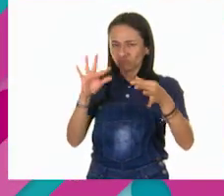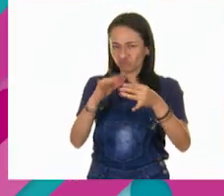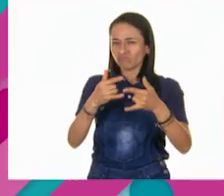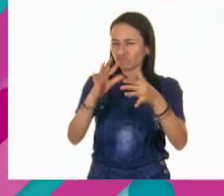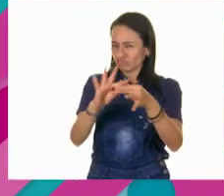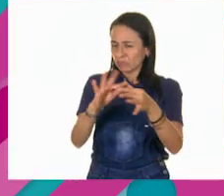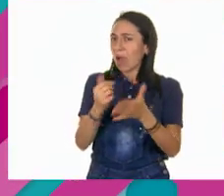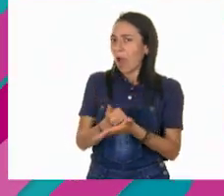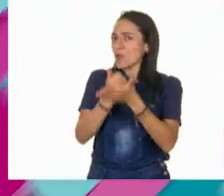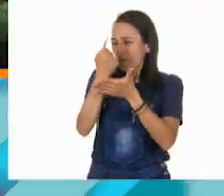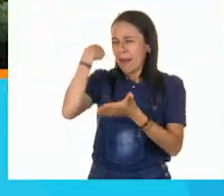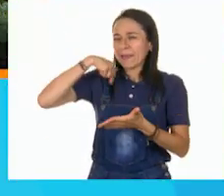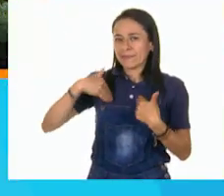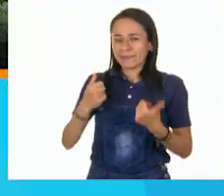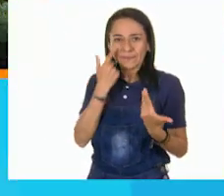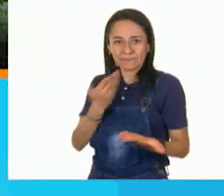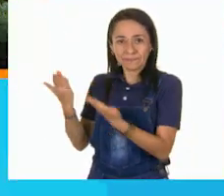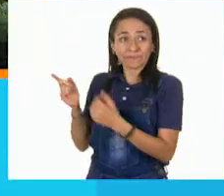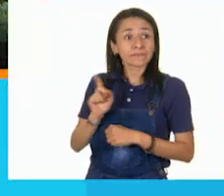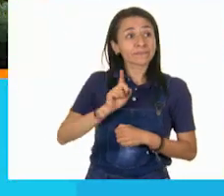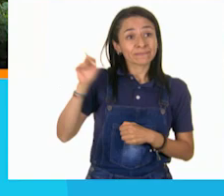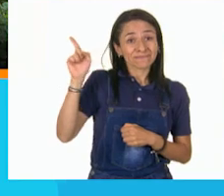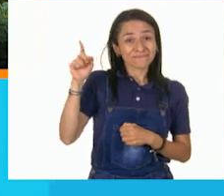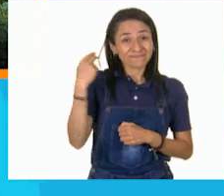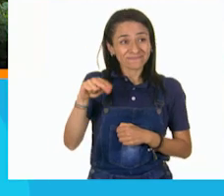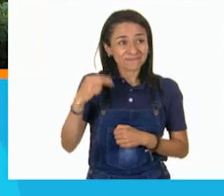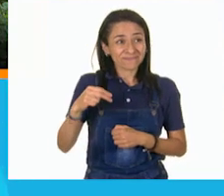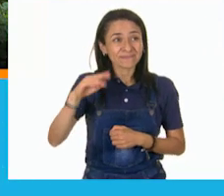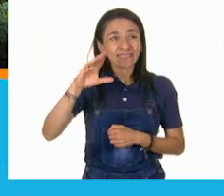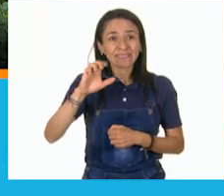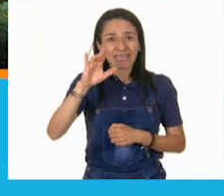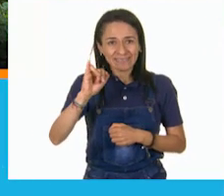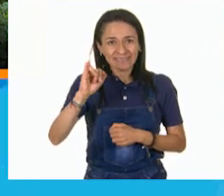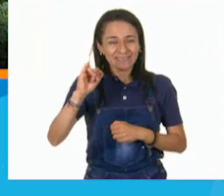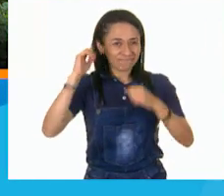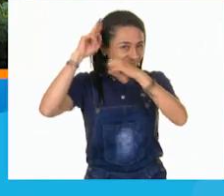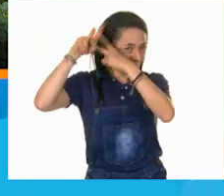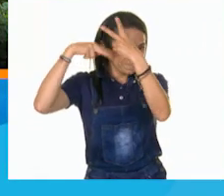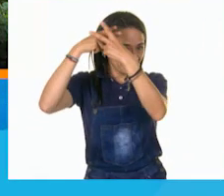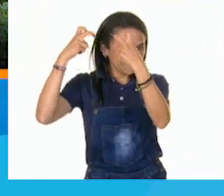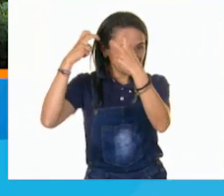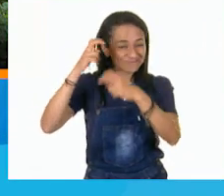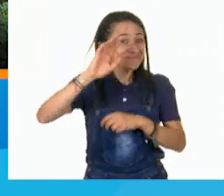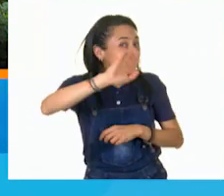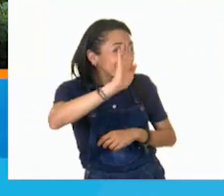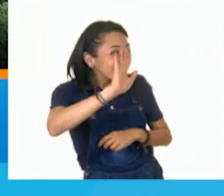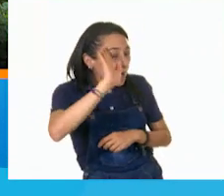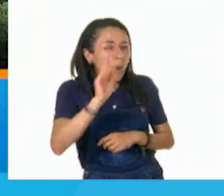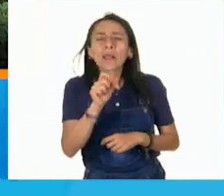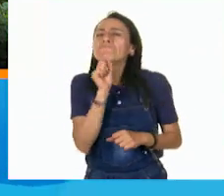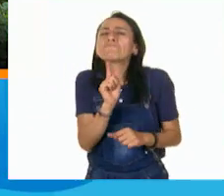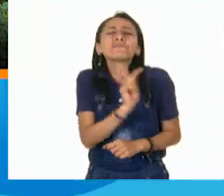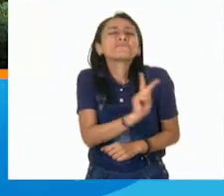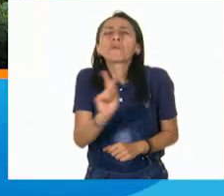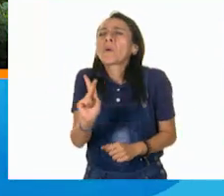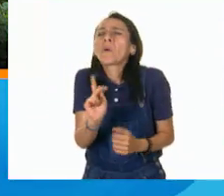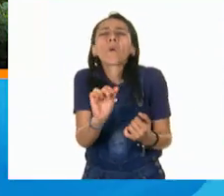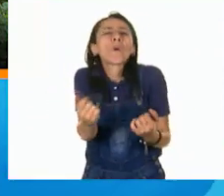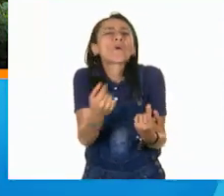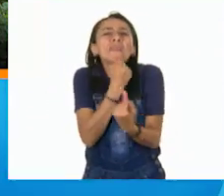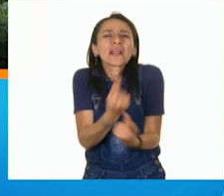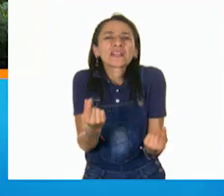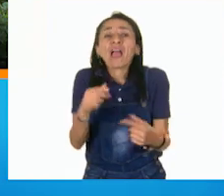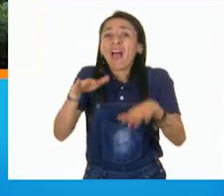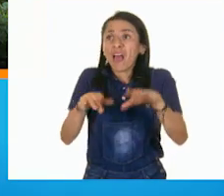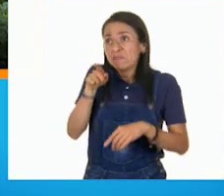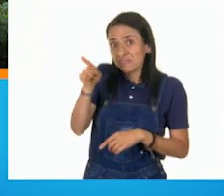verlo. Ella es Cecilia. Hola. Una niña como cualquier otra. A veces se siente triste, a